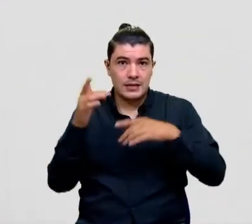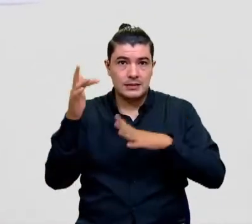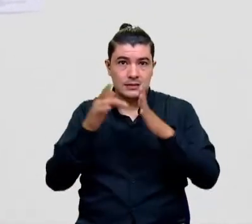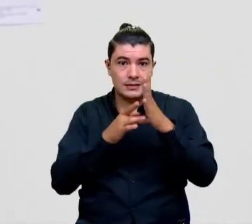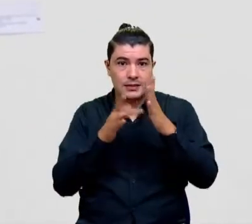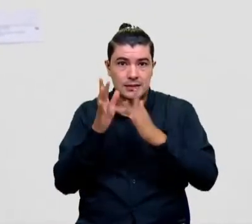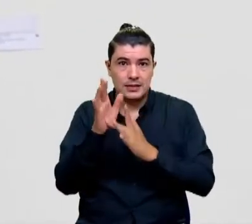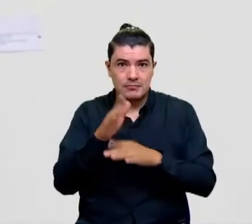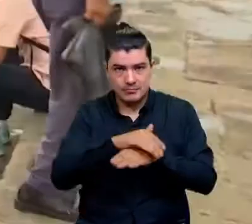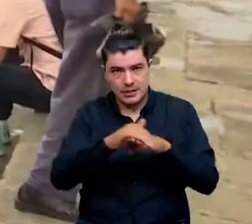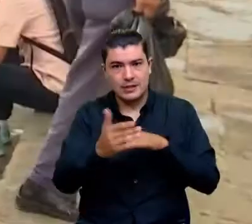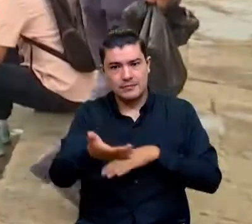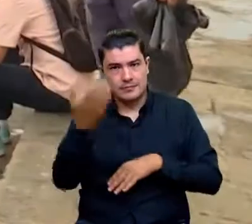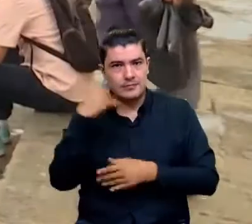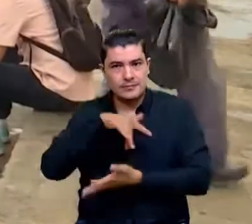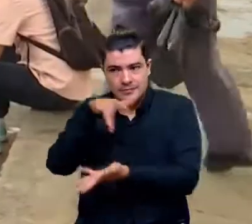Piedecuesta.